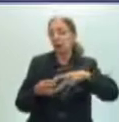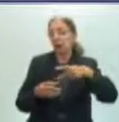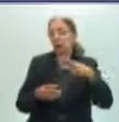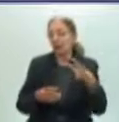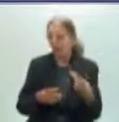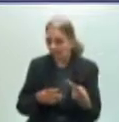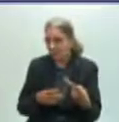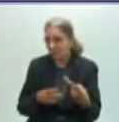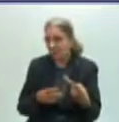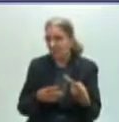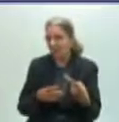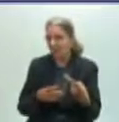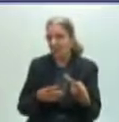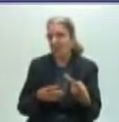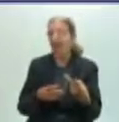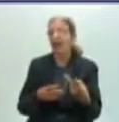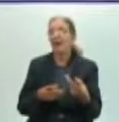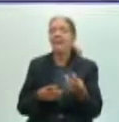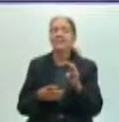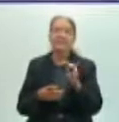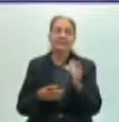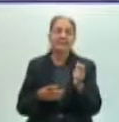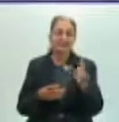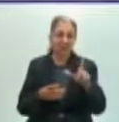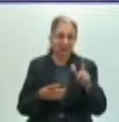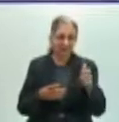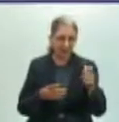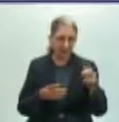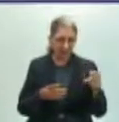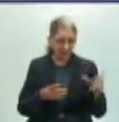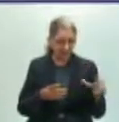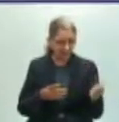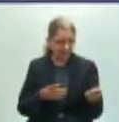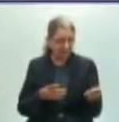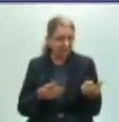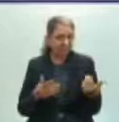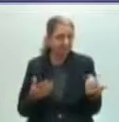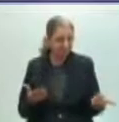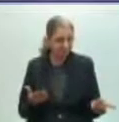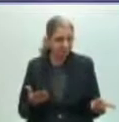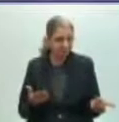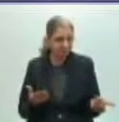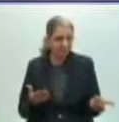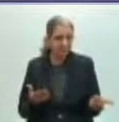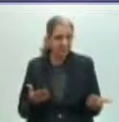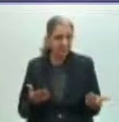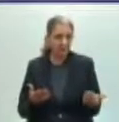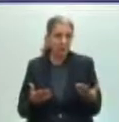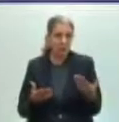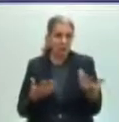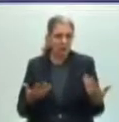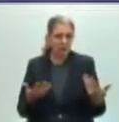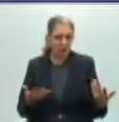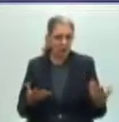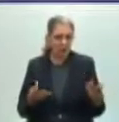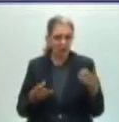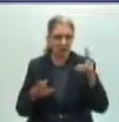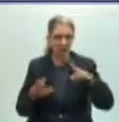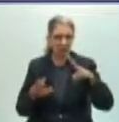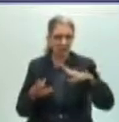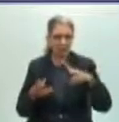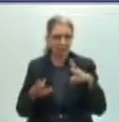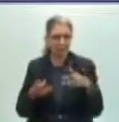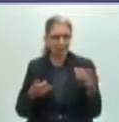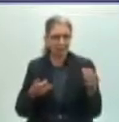se va a destinar a la siembra de malanga, ¿con qué valor se corresponde? Pero